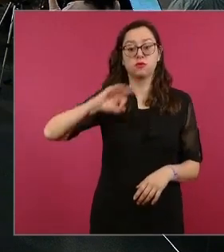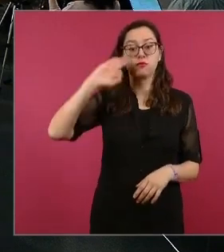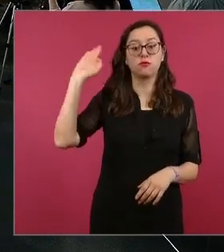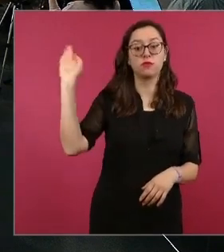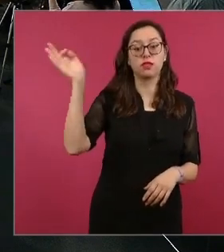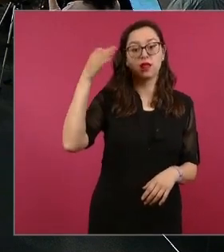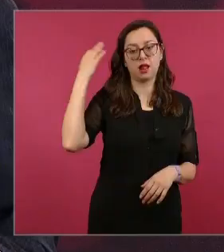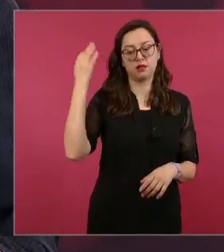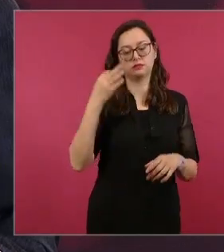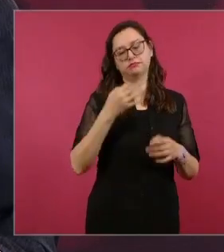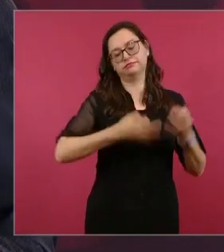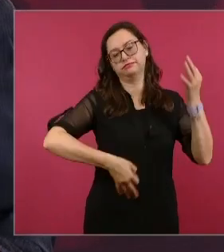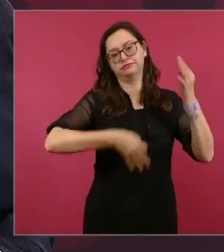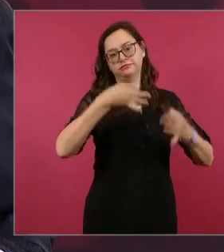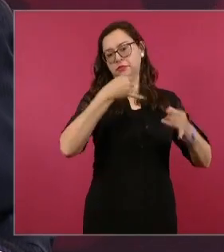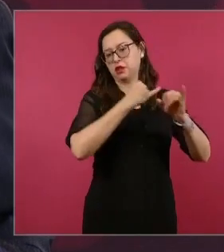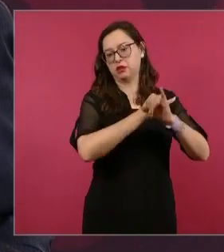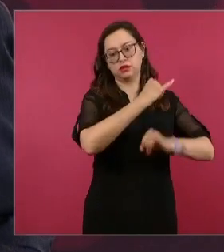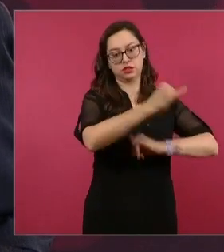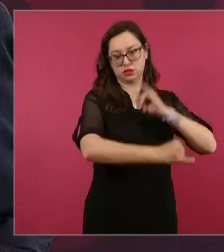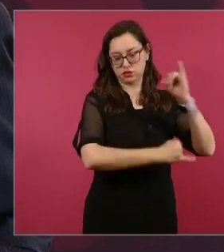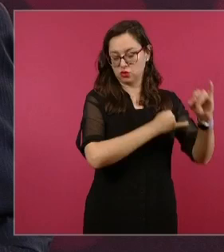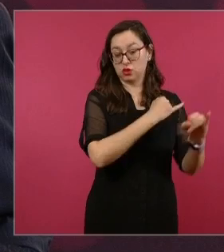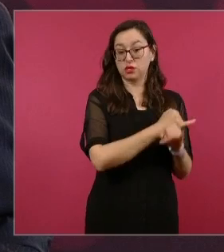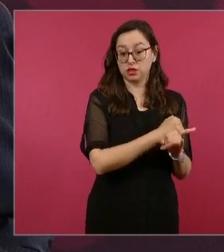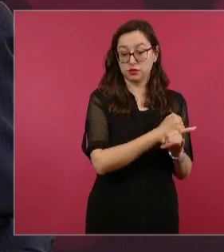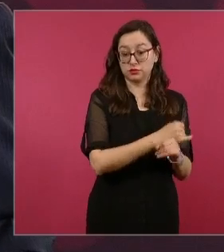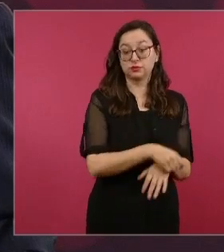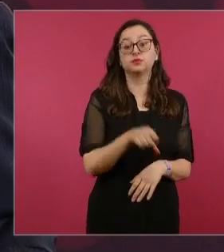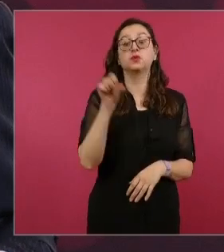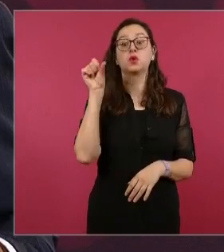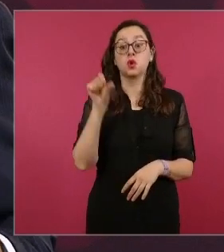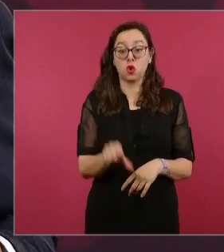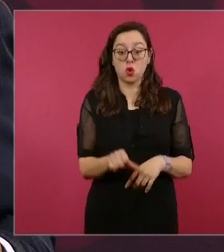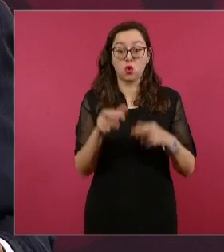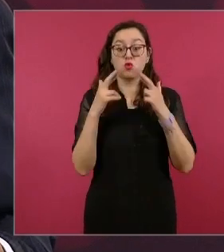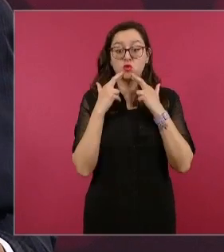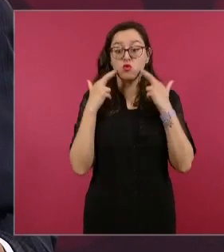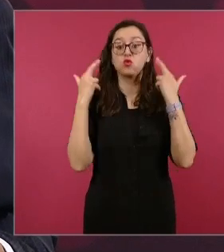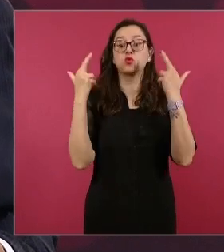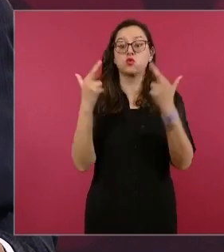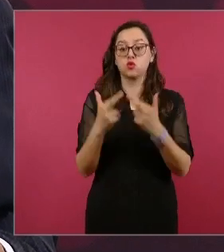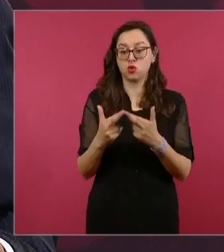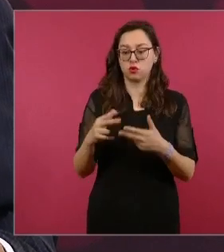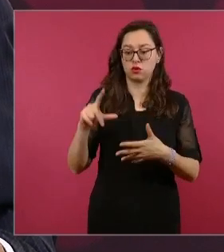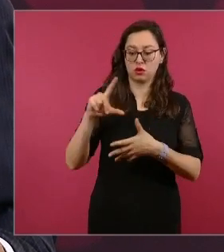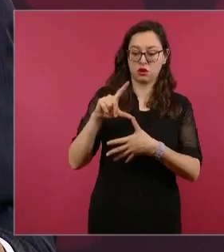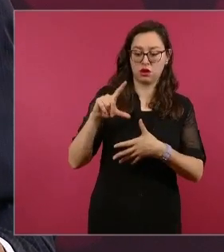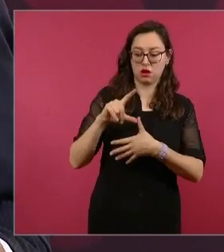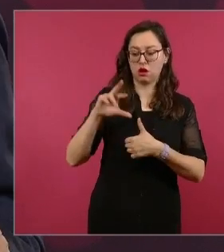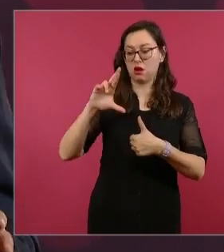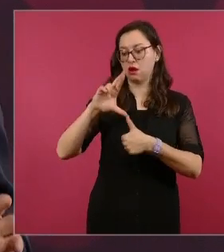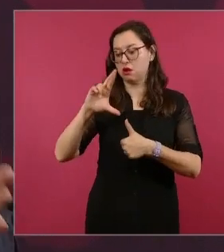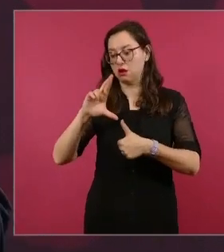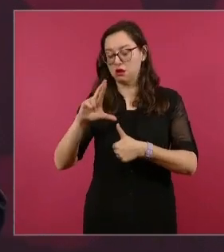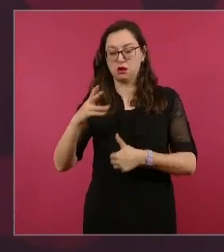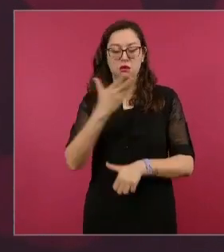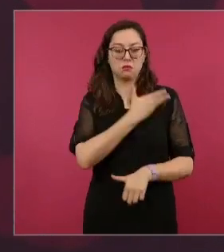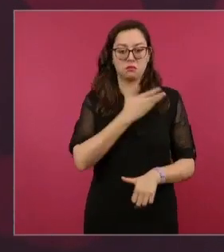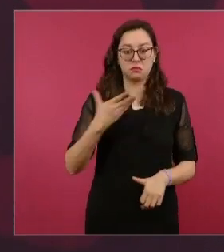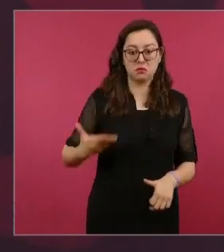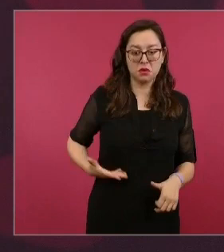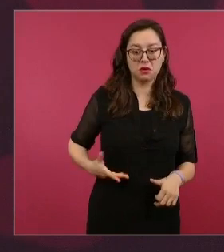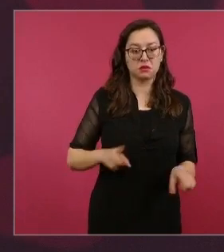tener una reunión con presidentes, con cancilleres, y